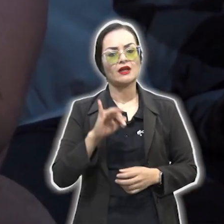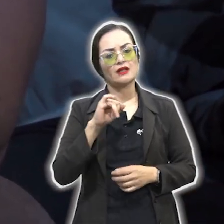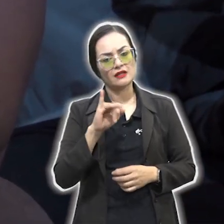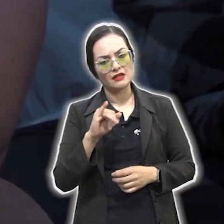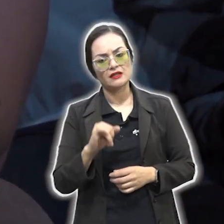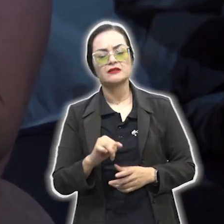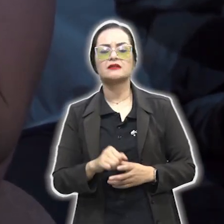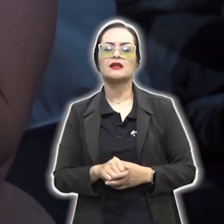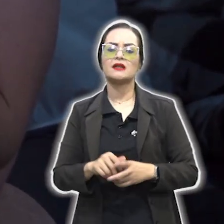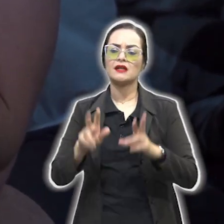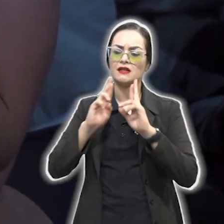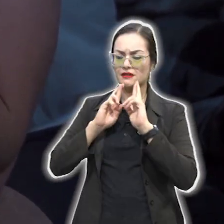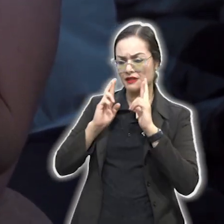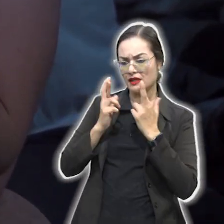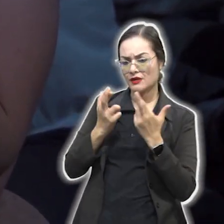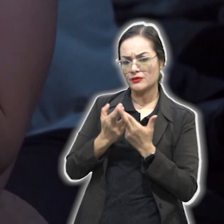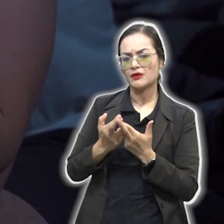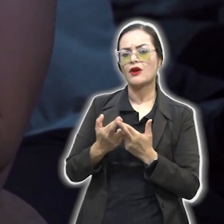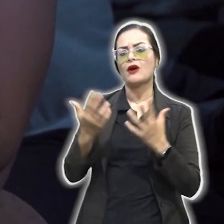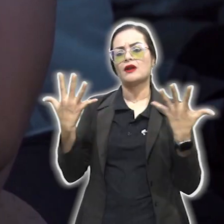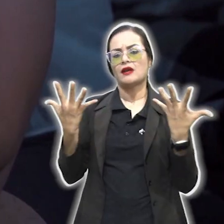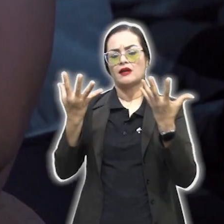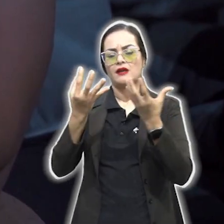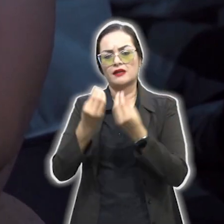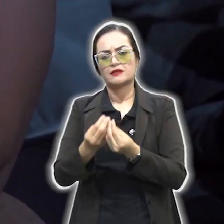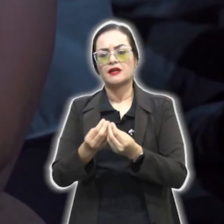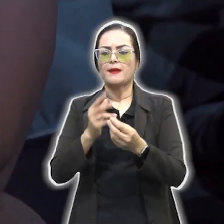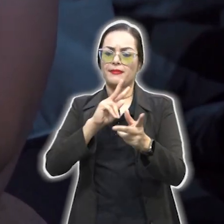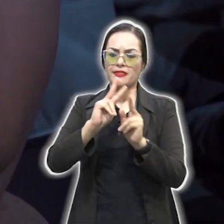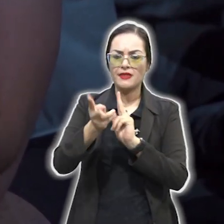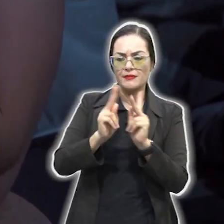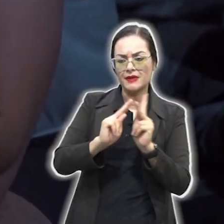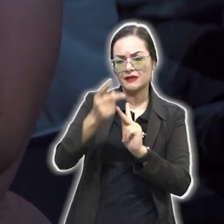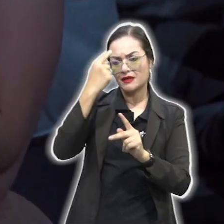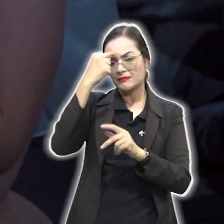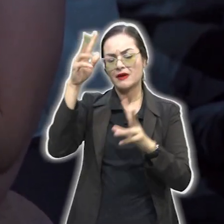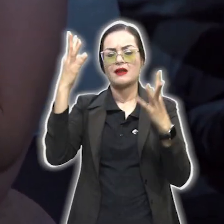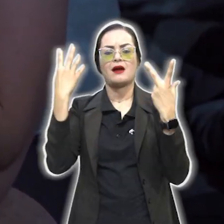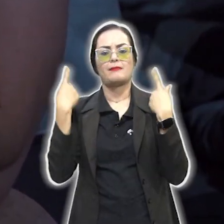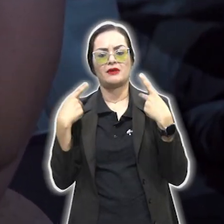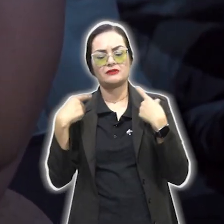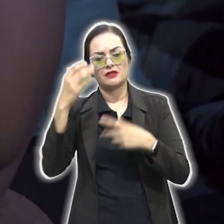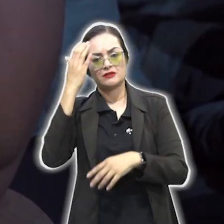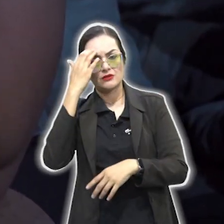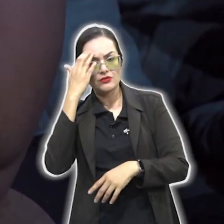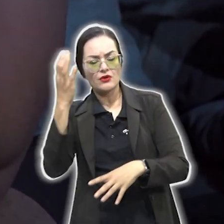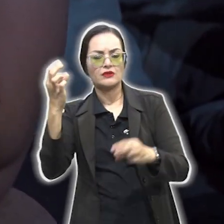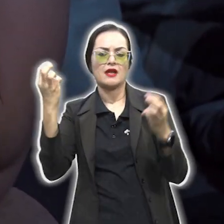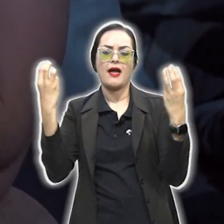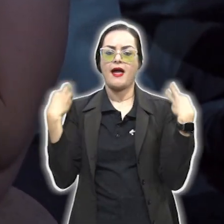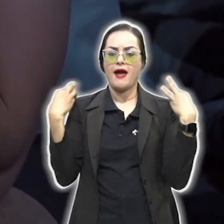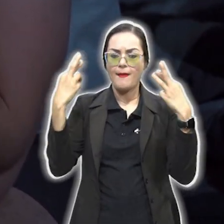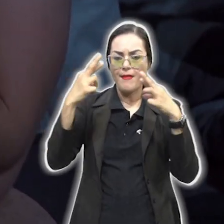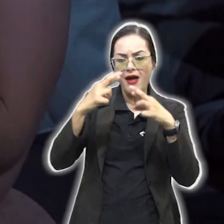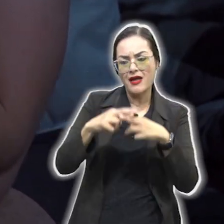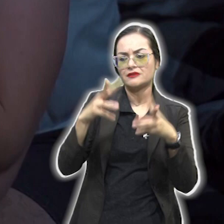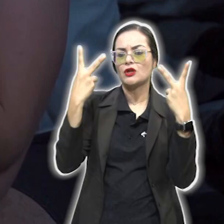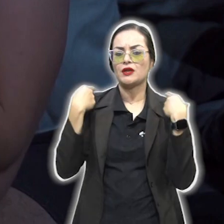pues hacemos pláticas de sensibilización, cursos a alumnados, a profesorado y a